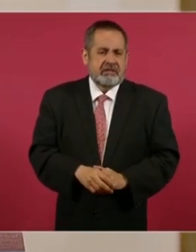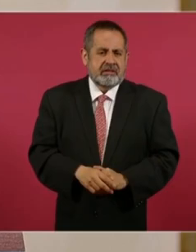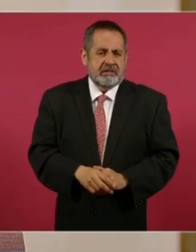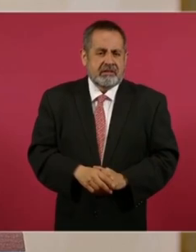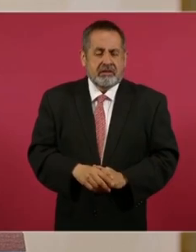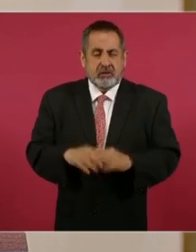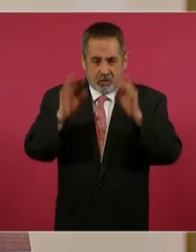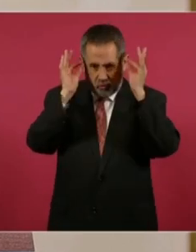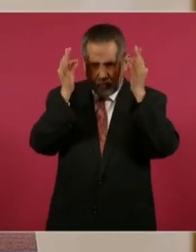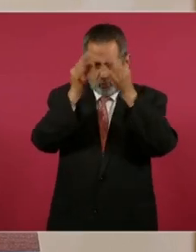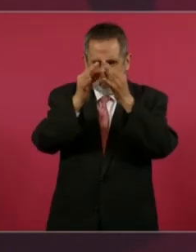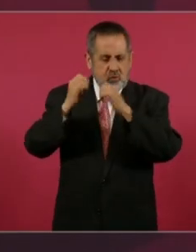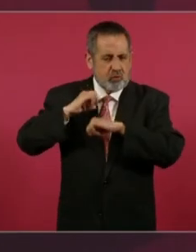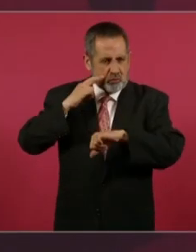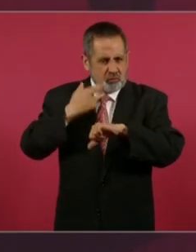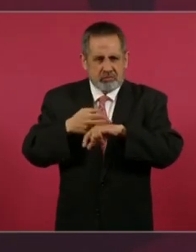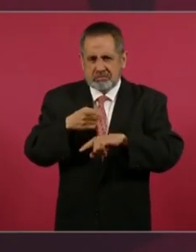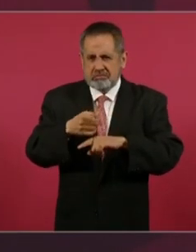cónsules,